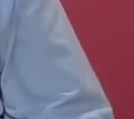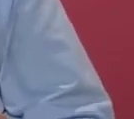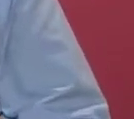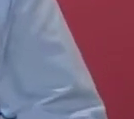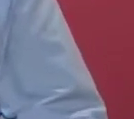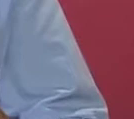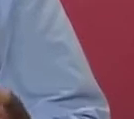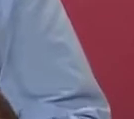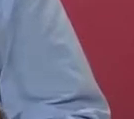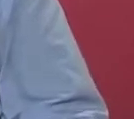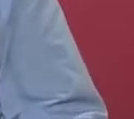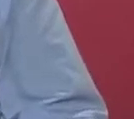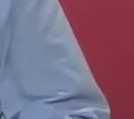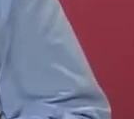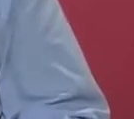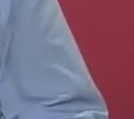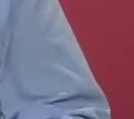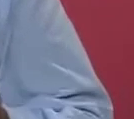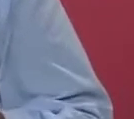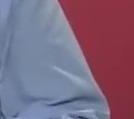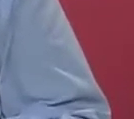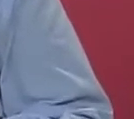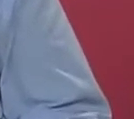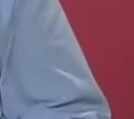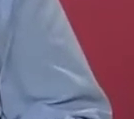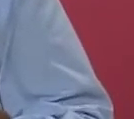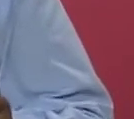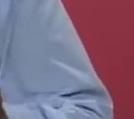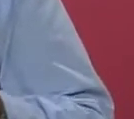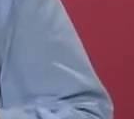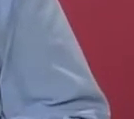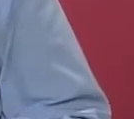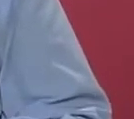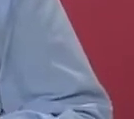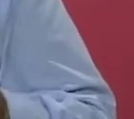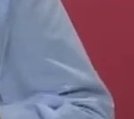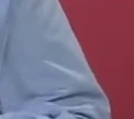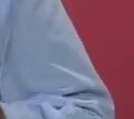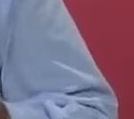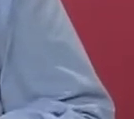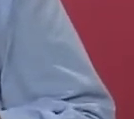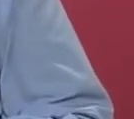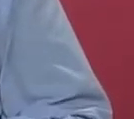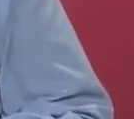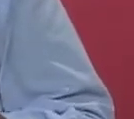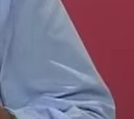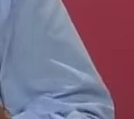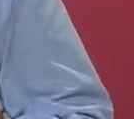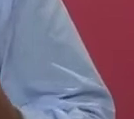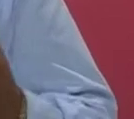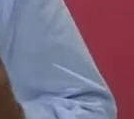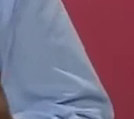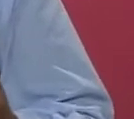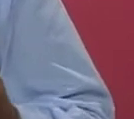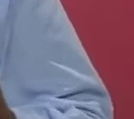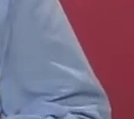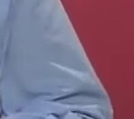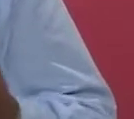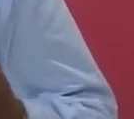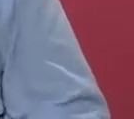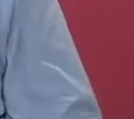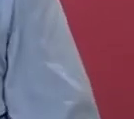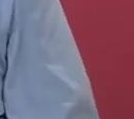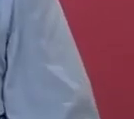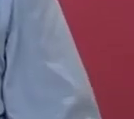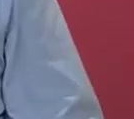ante todas las naciones, pero cuando traigan para que trajeron, preocupaos, porque habéis de decir, ni